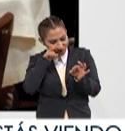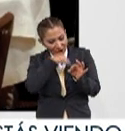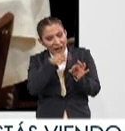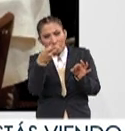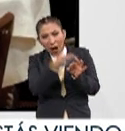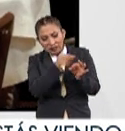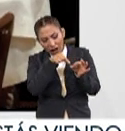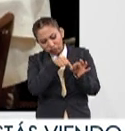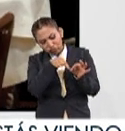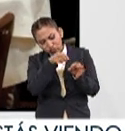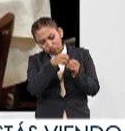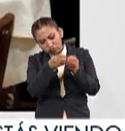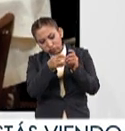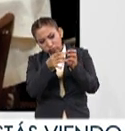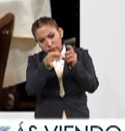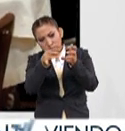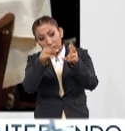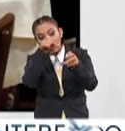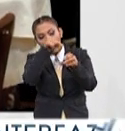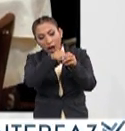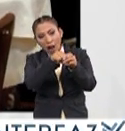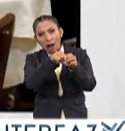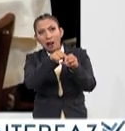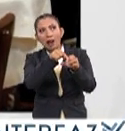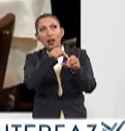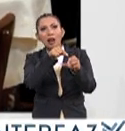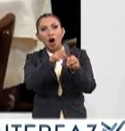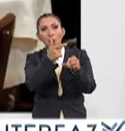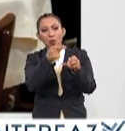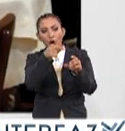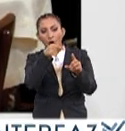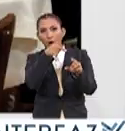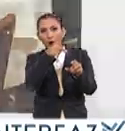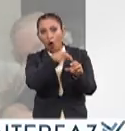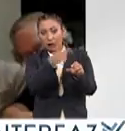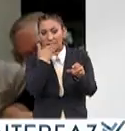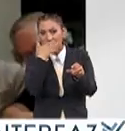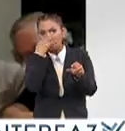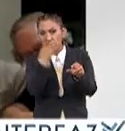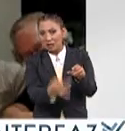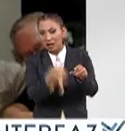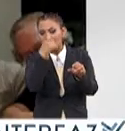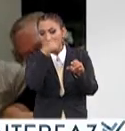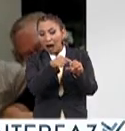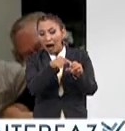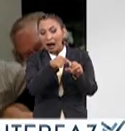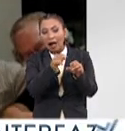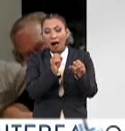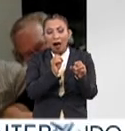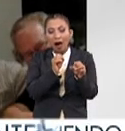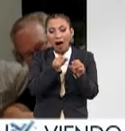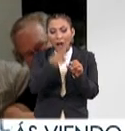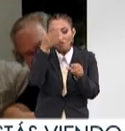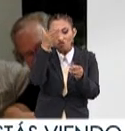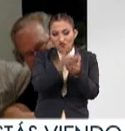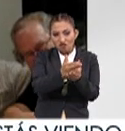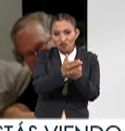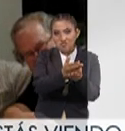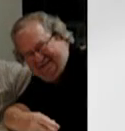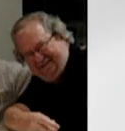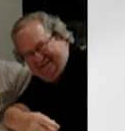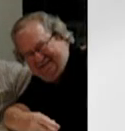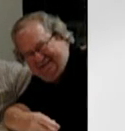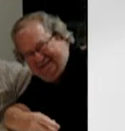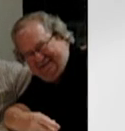de la molécula y se dio cuenta que era un blanco adecuado para tratar de poner freno